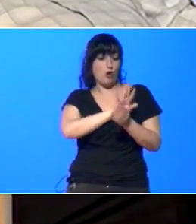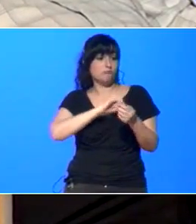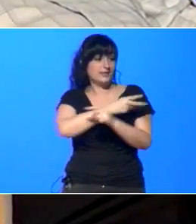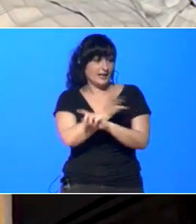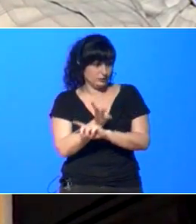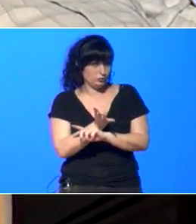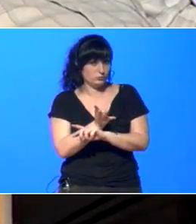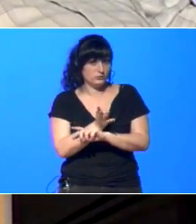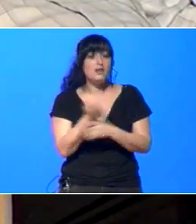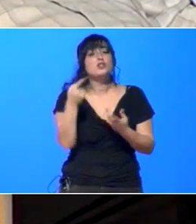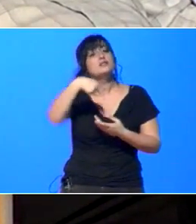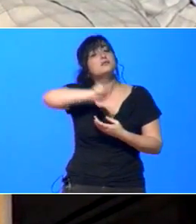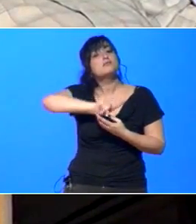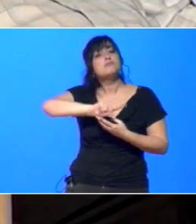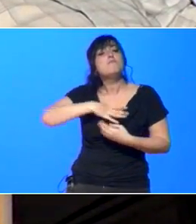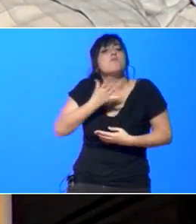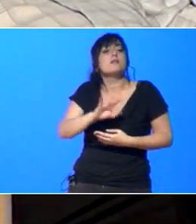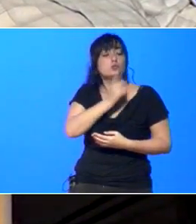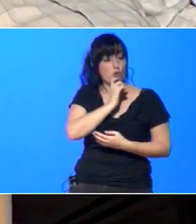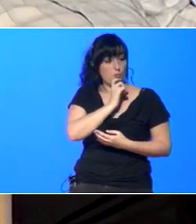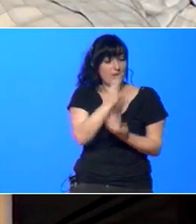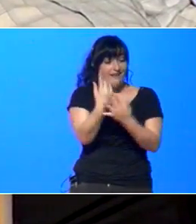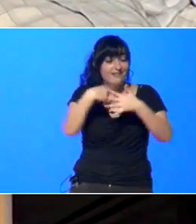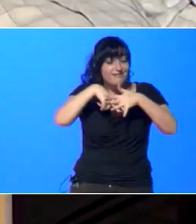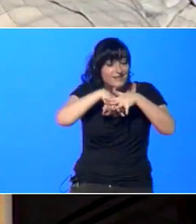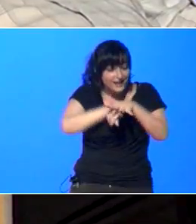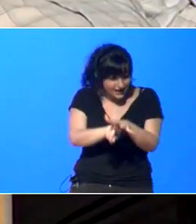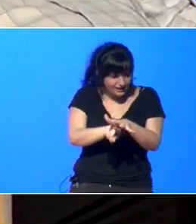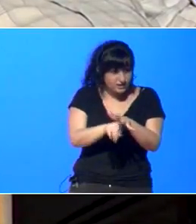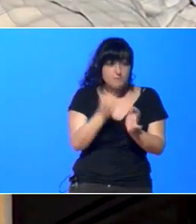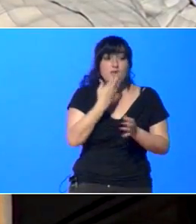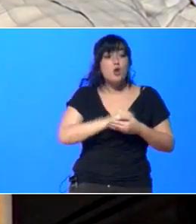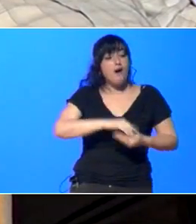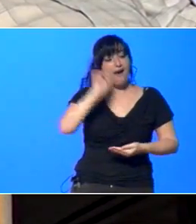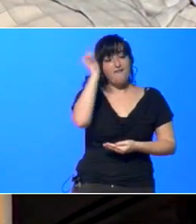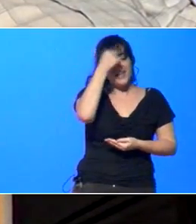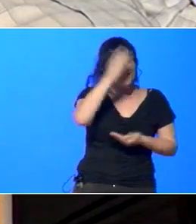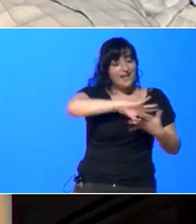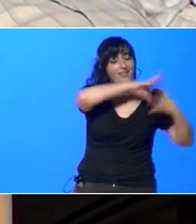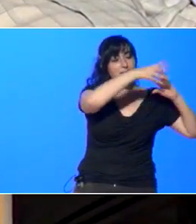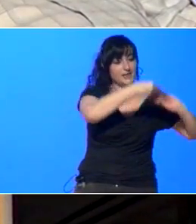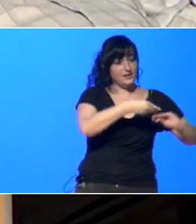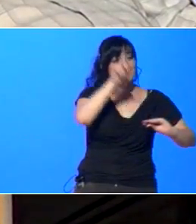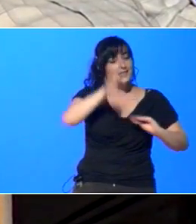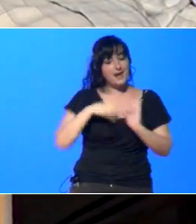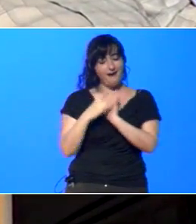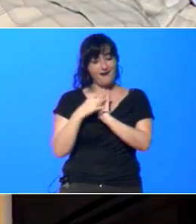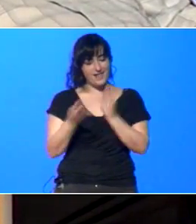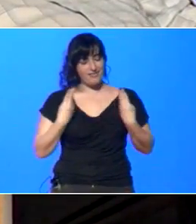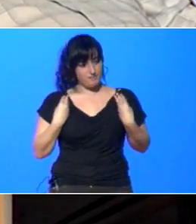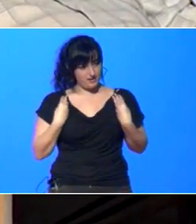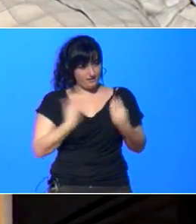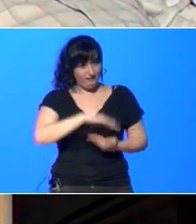eso? Integrar las habilidades adaptativas y los indicadores de calidad de vida en todas esas